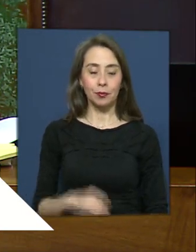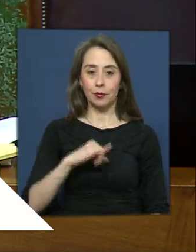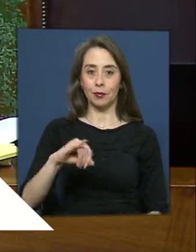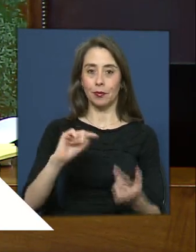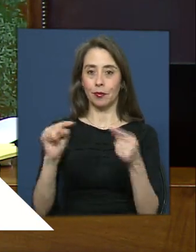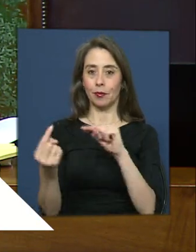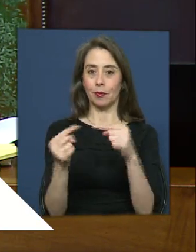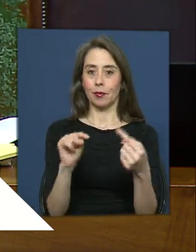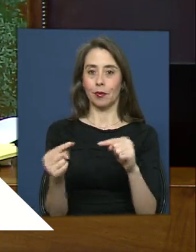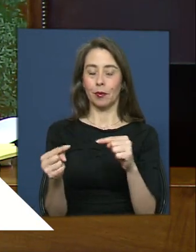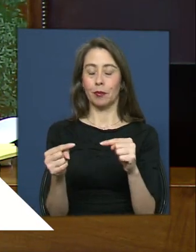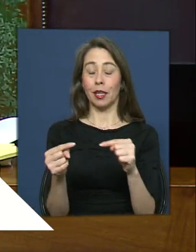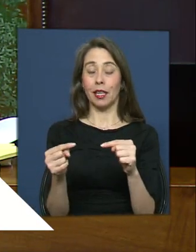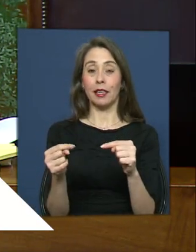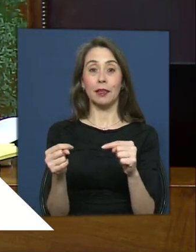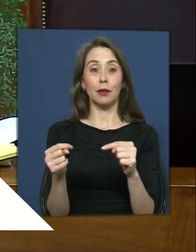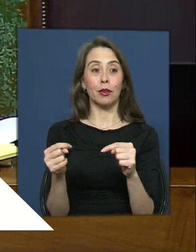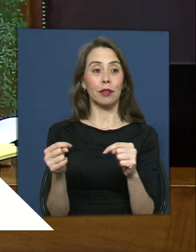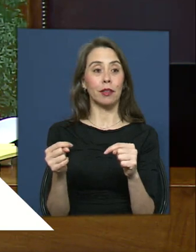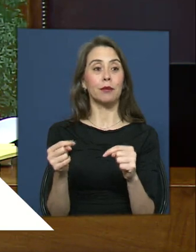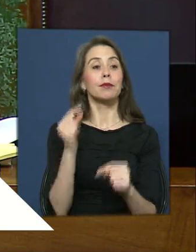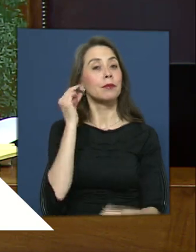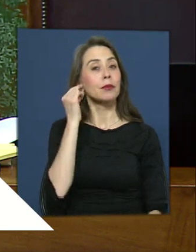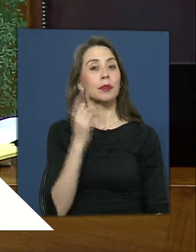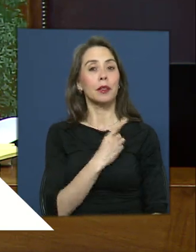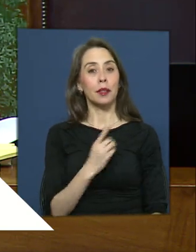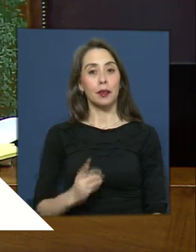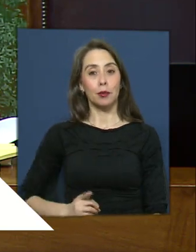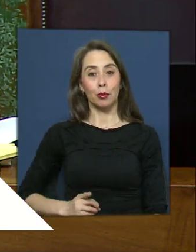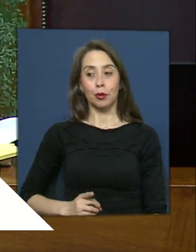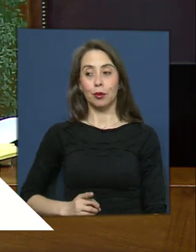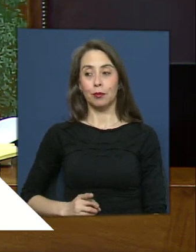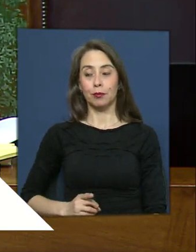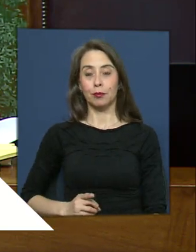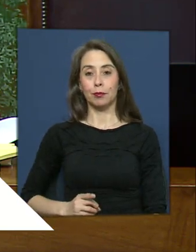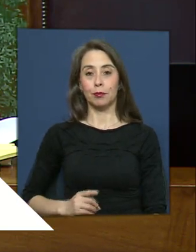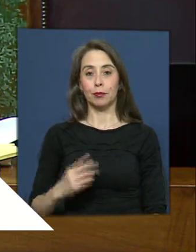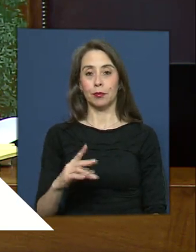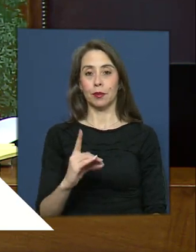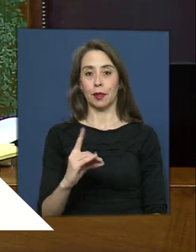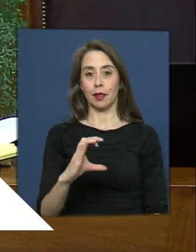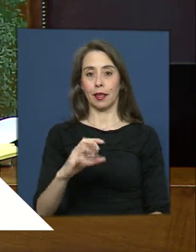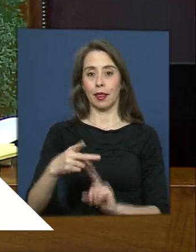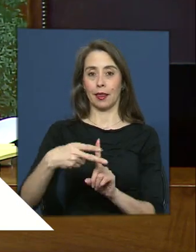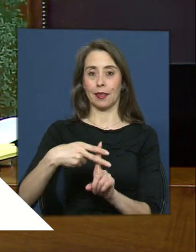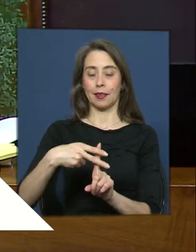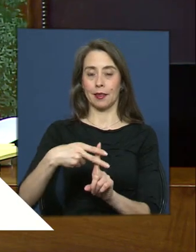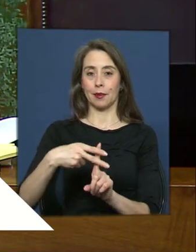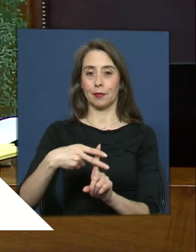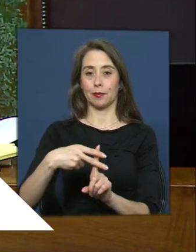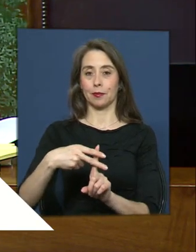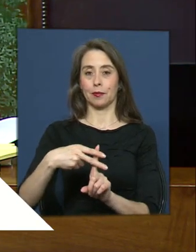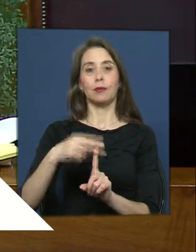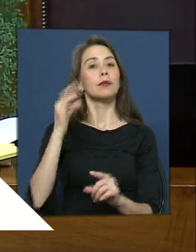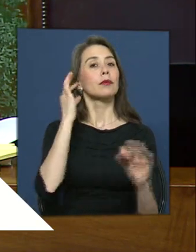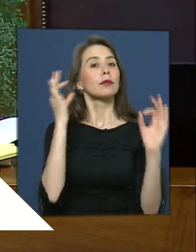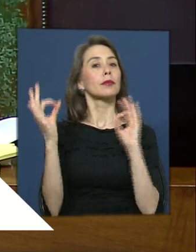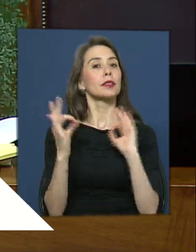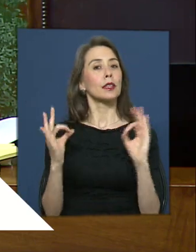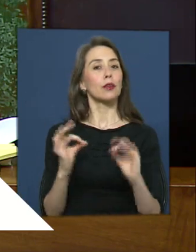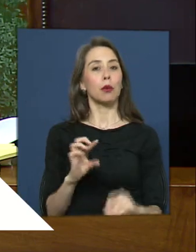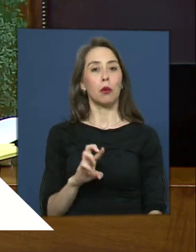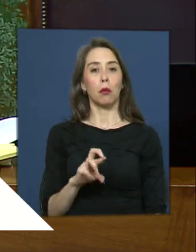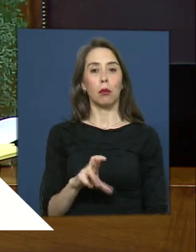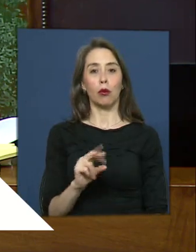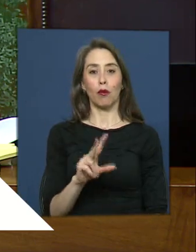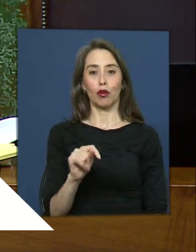debate, tiene la palabra la diputada de la bancada demócrata cristiana, señora Yanna